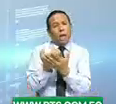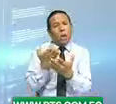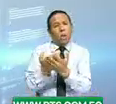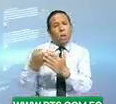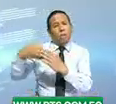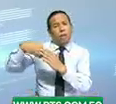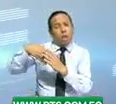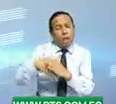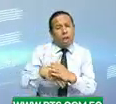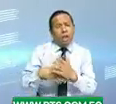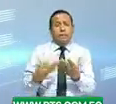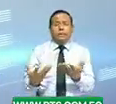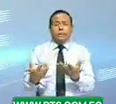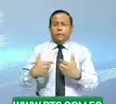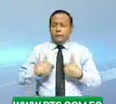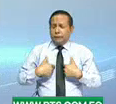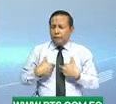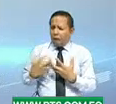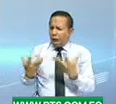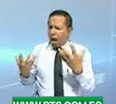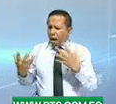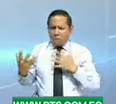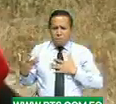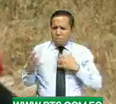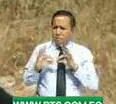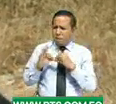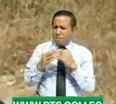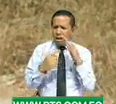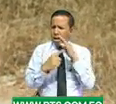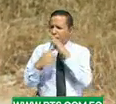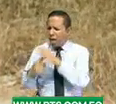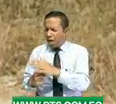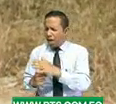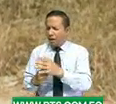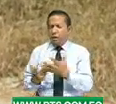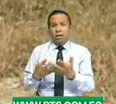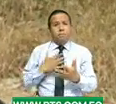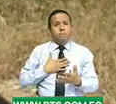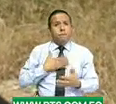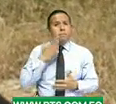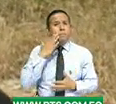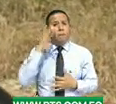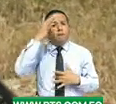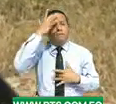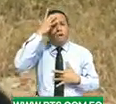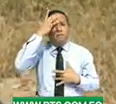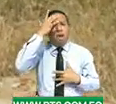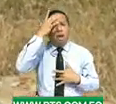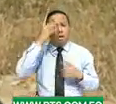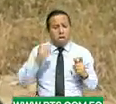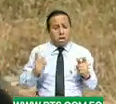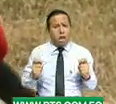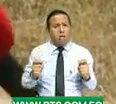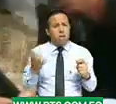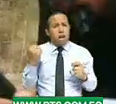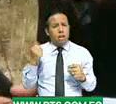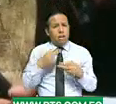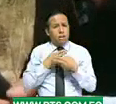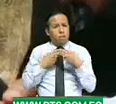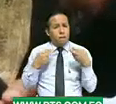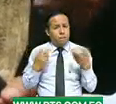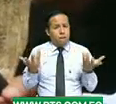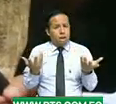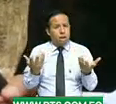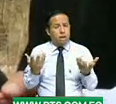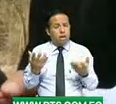difícil. Esto lo llevó a actuar de esta manera. Mi mamá se enferma de cáncer en el mes de noviembre. Entonces,